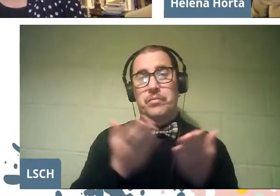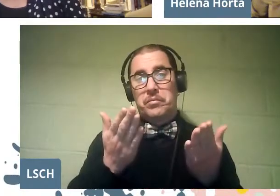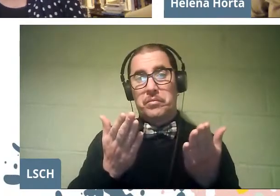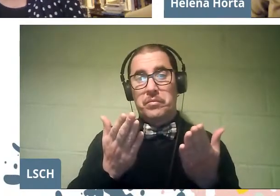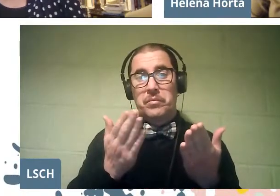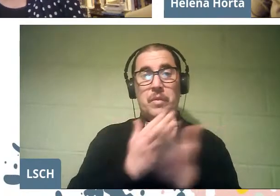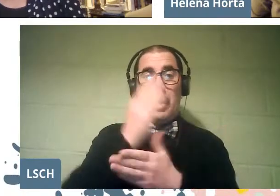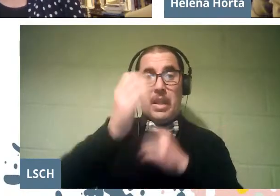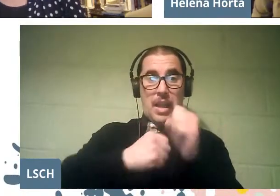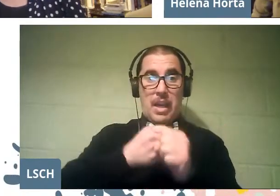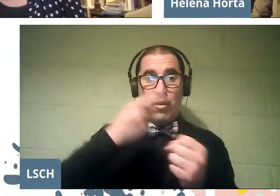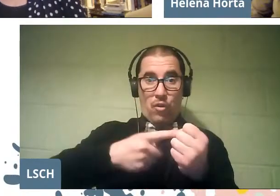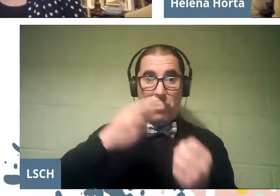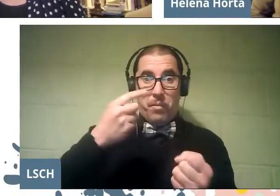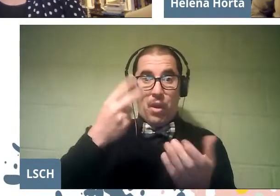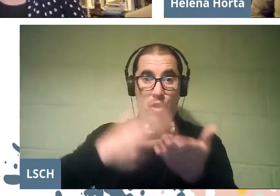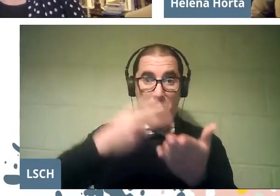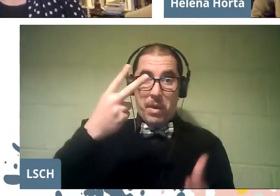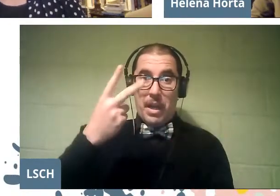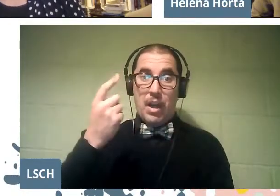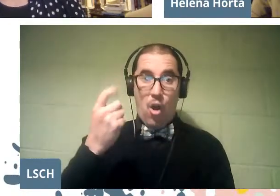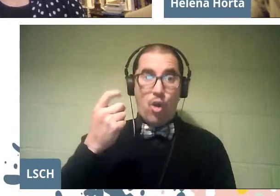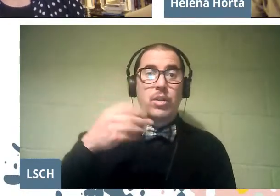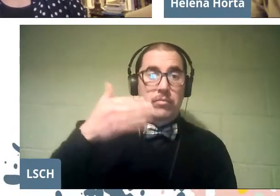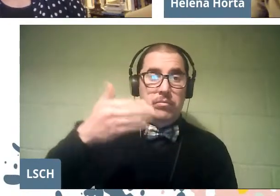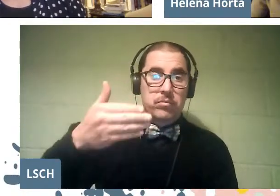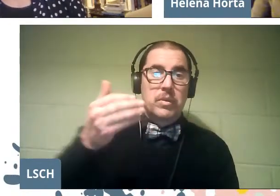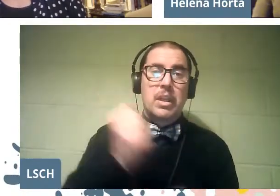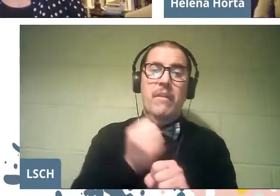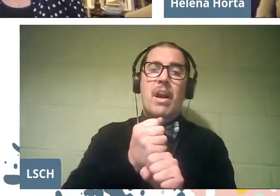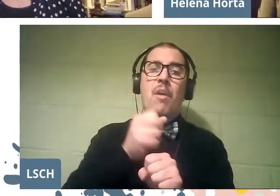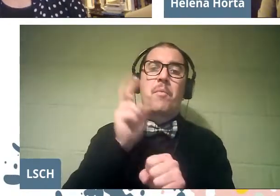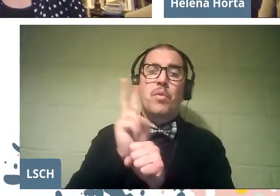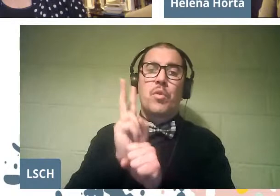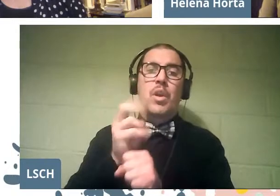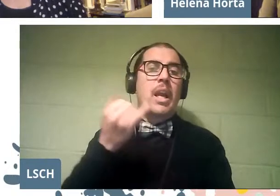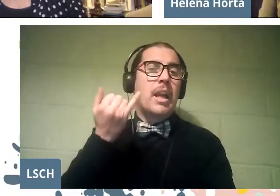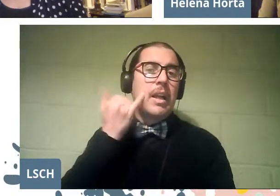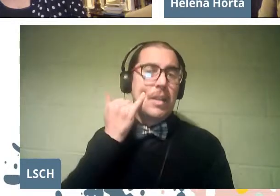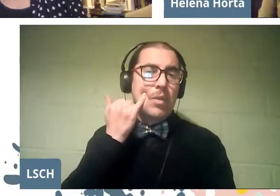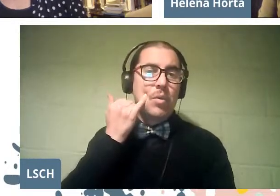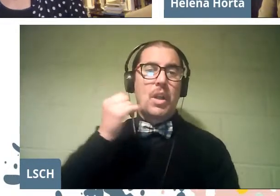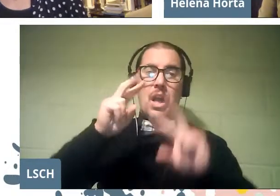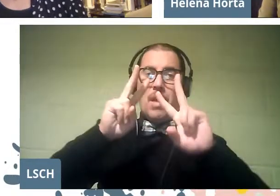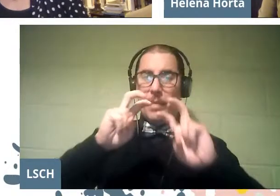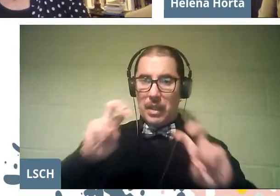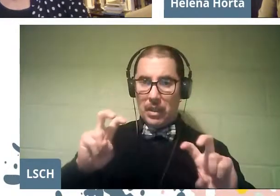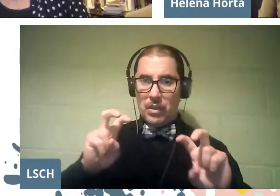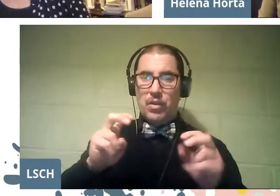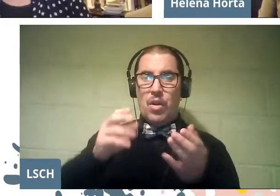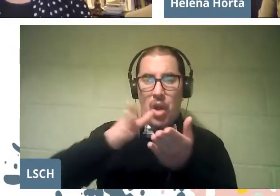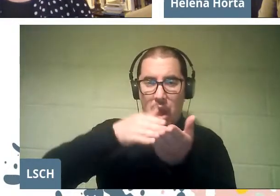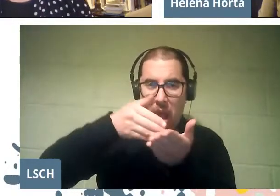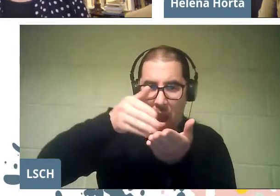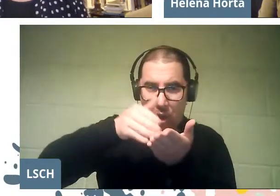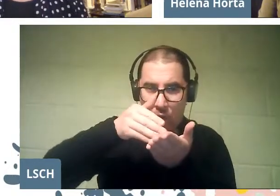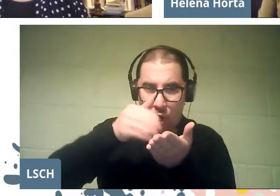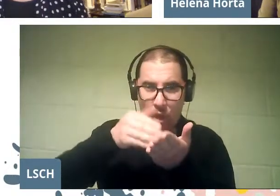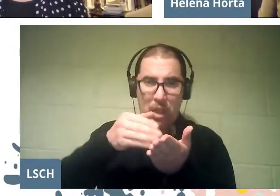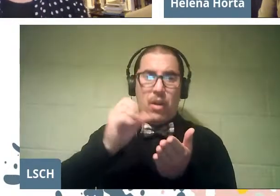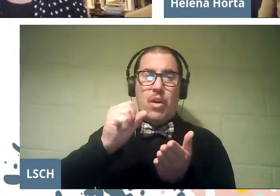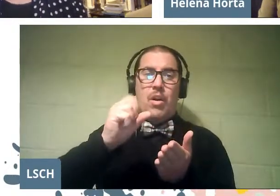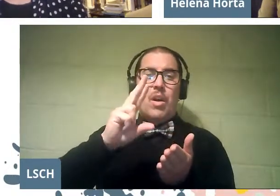año 2011 se desempeña como académica del Instituto de Investigaciones Arqueológicas y